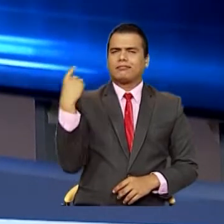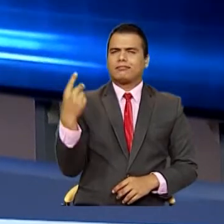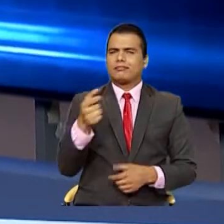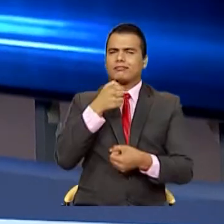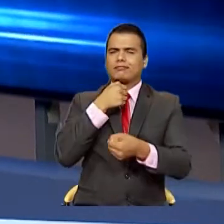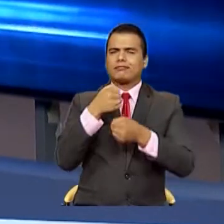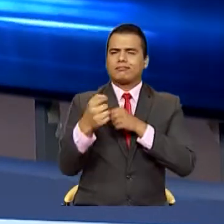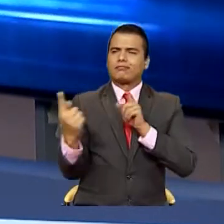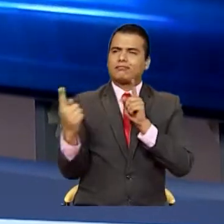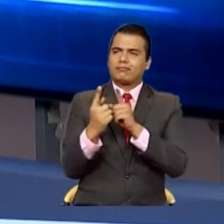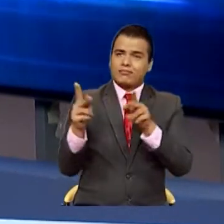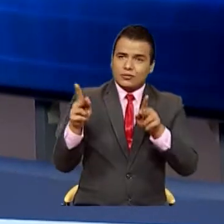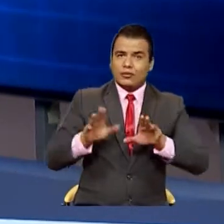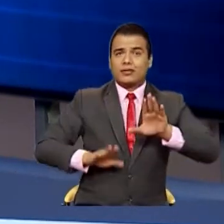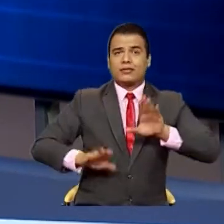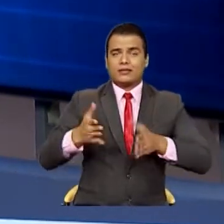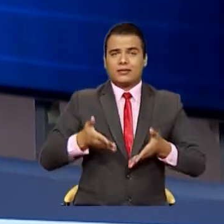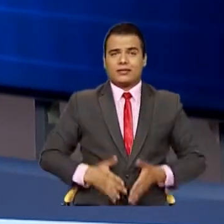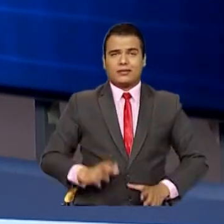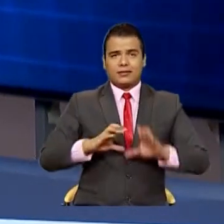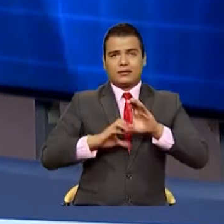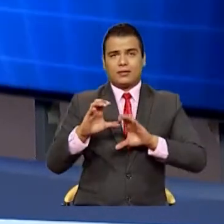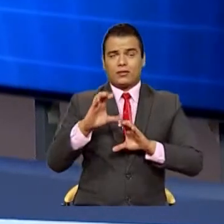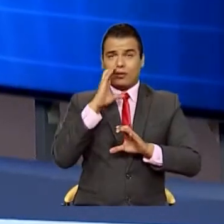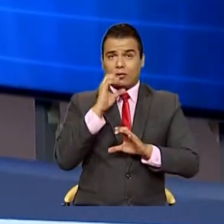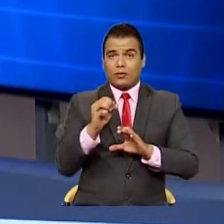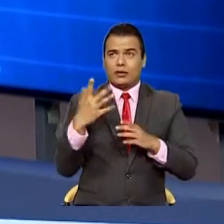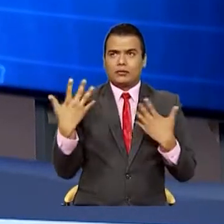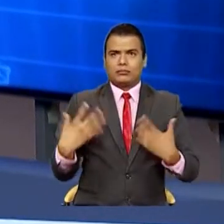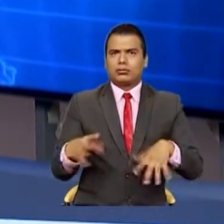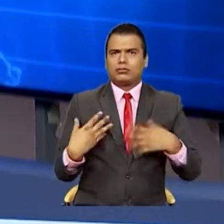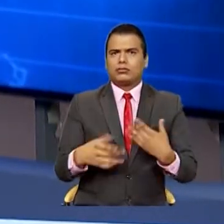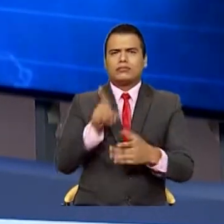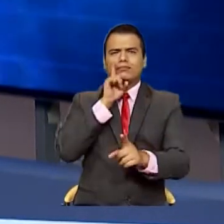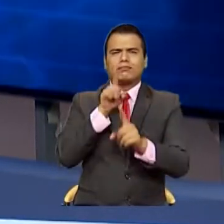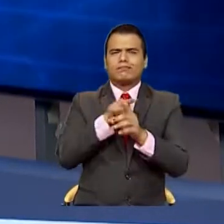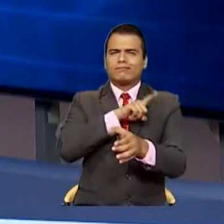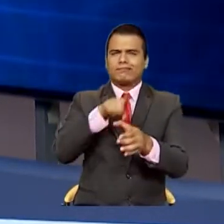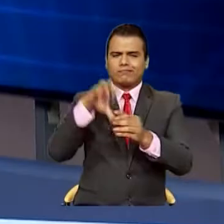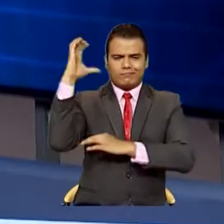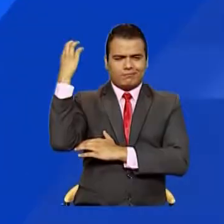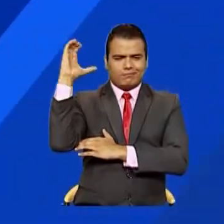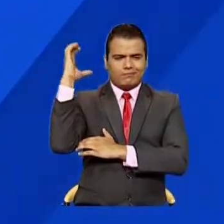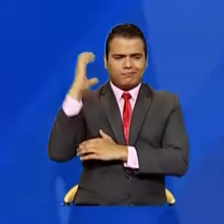al defensa caucano Davinson Sánchez y su momento rumbo a la Selección Colombia.